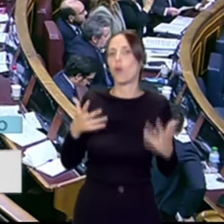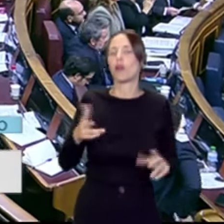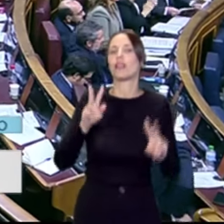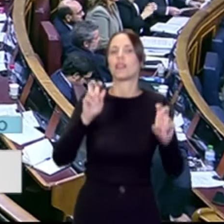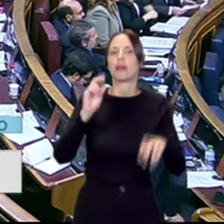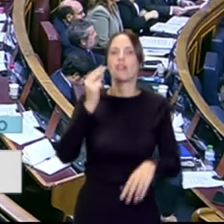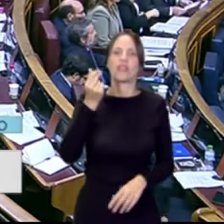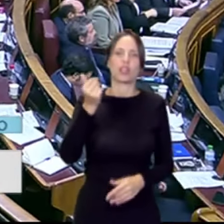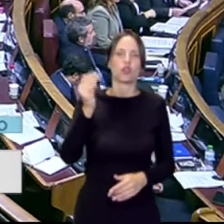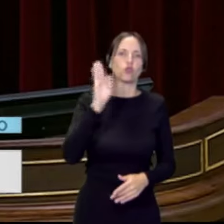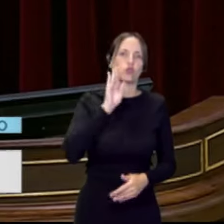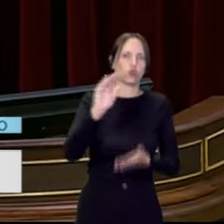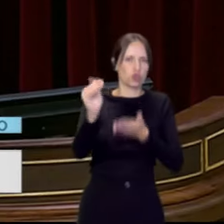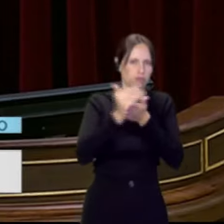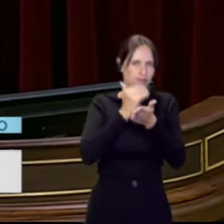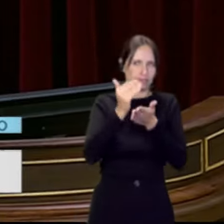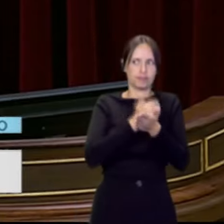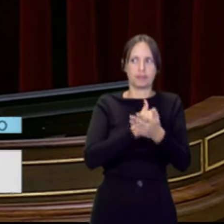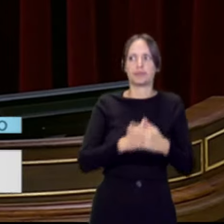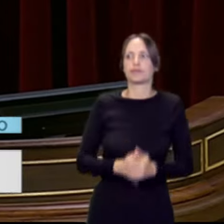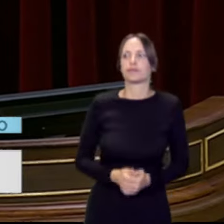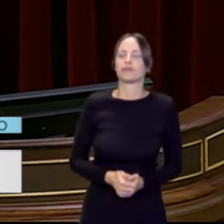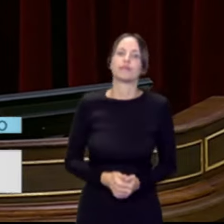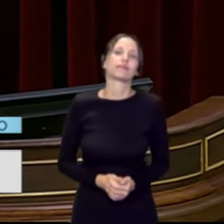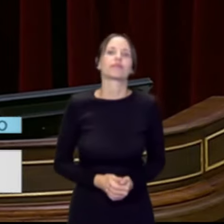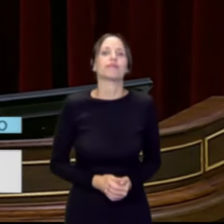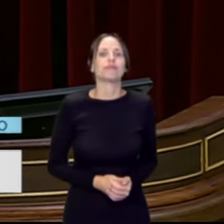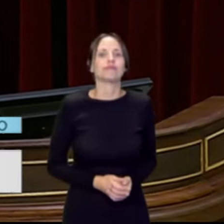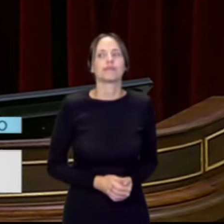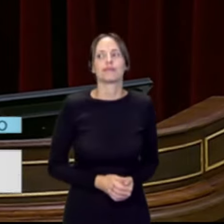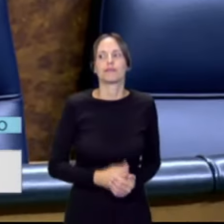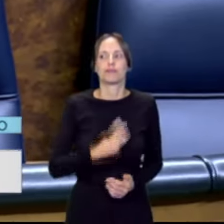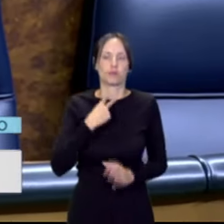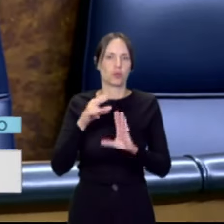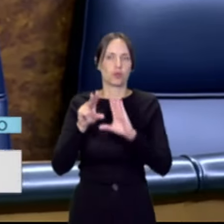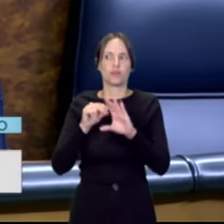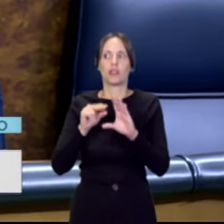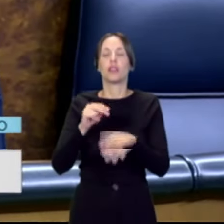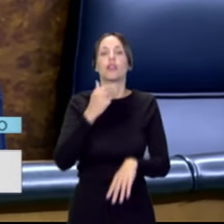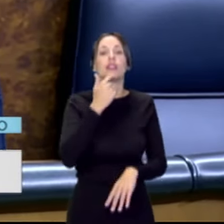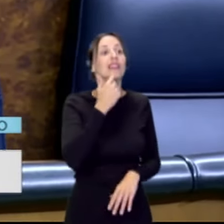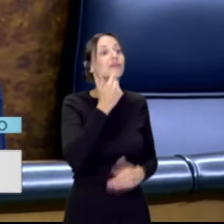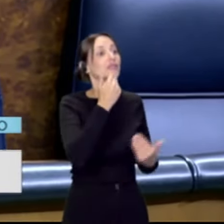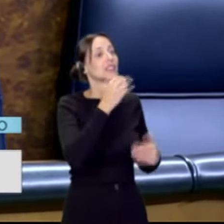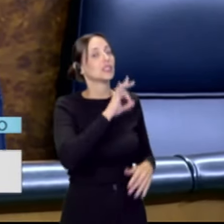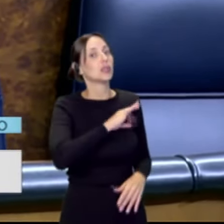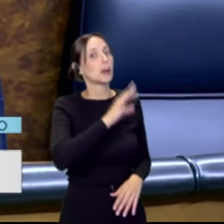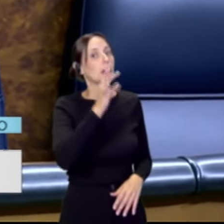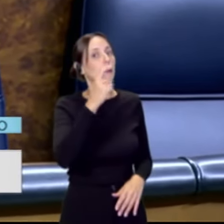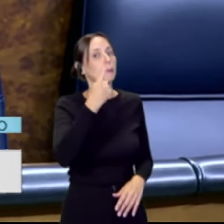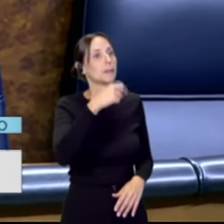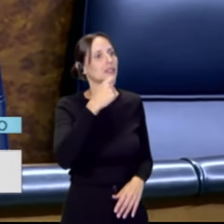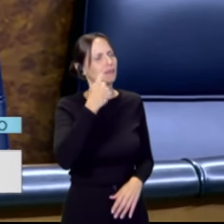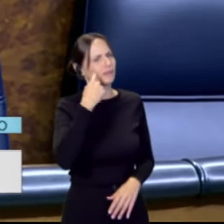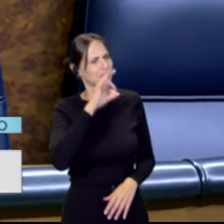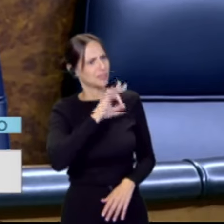corrupción. Ministro, tiene la palabra. Gracias, señora presidenta. Señor Tellado, le he visto algo